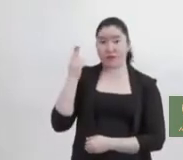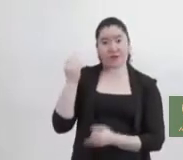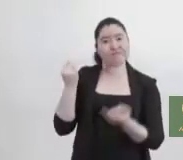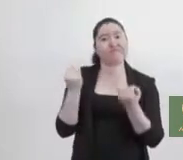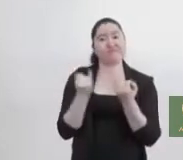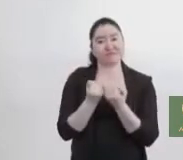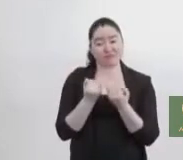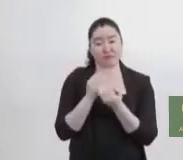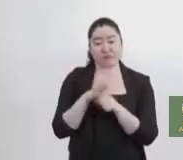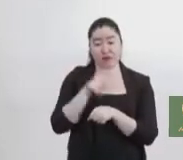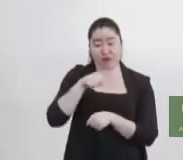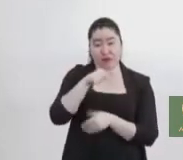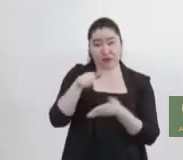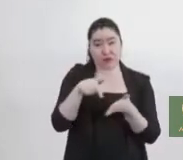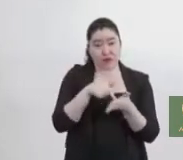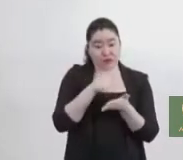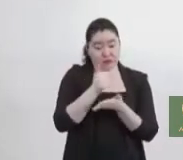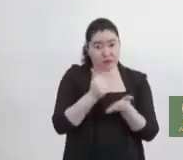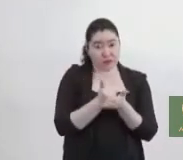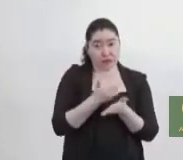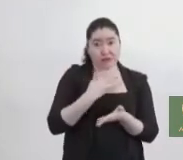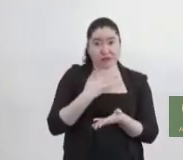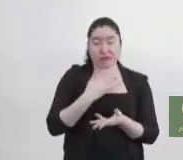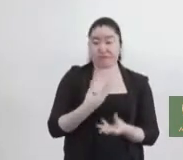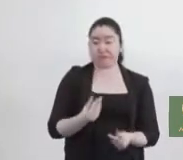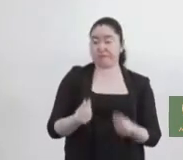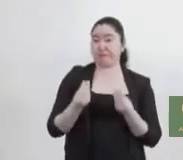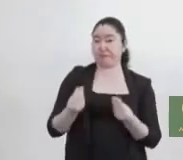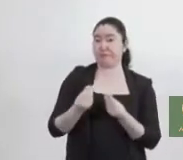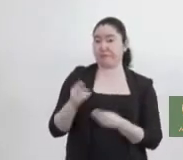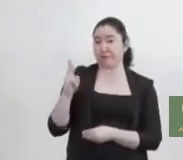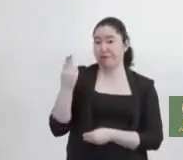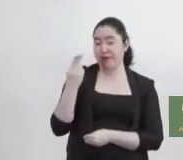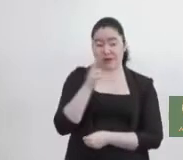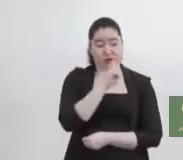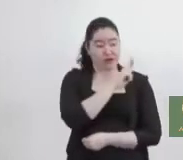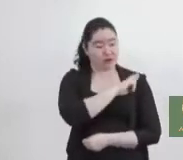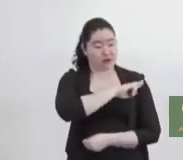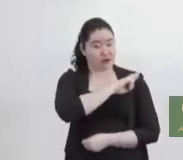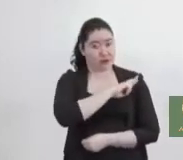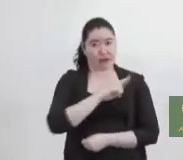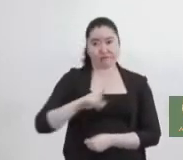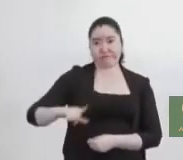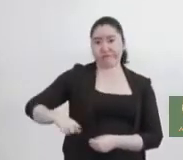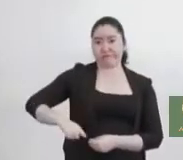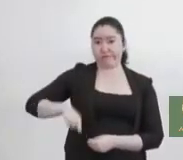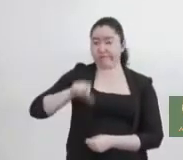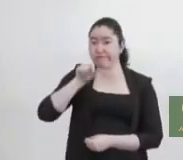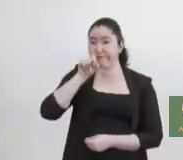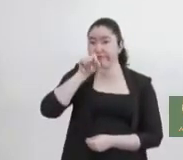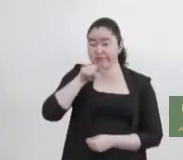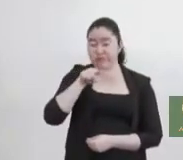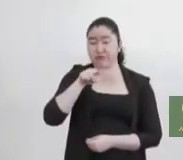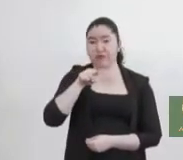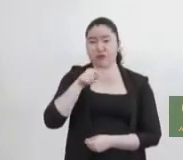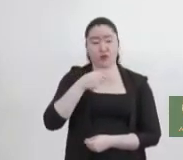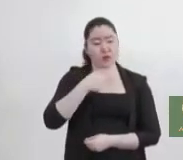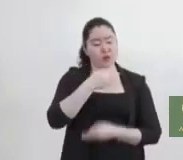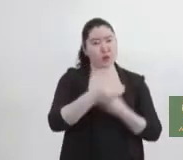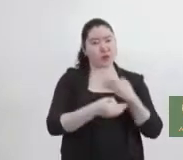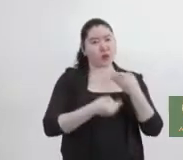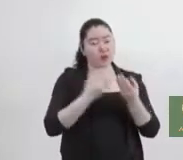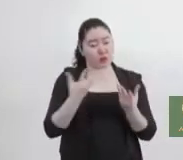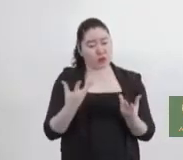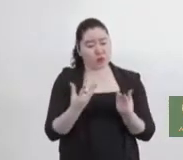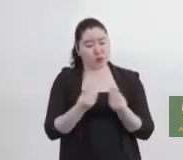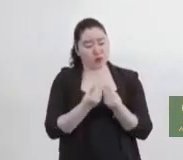hay un número muy importante de universidades públicas y privadas, estamos trabajando con todos para poder hacer un censo. Primero,